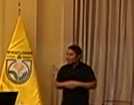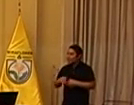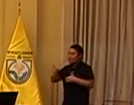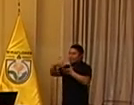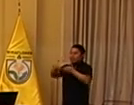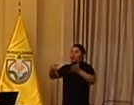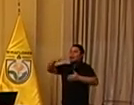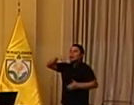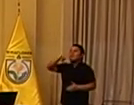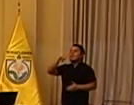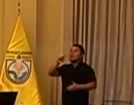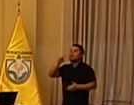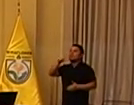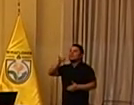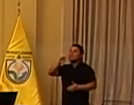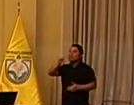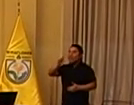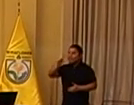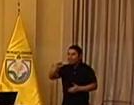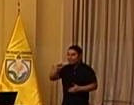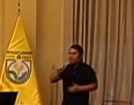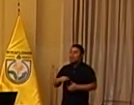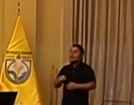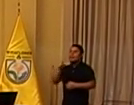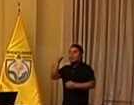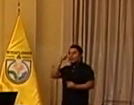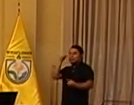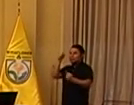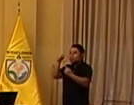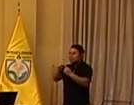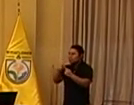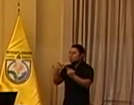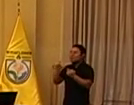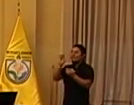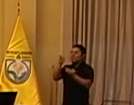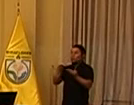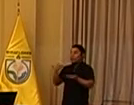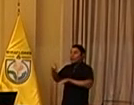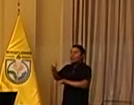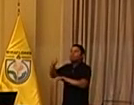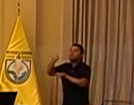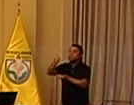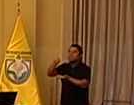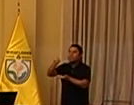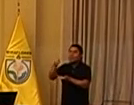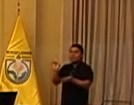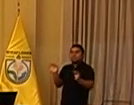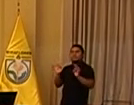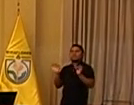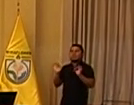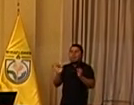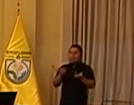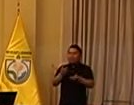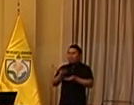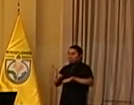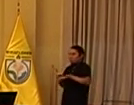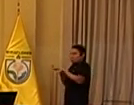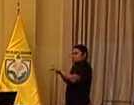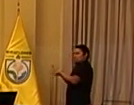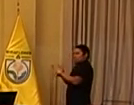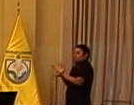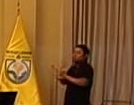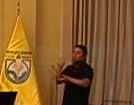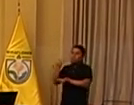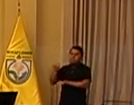Quesada Garla y demás acciones vinculadas con dicho fin, precisándose que es una donación sin ninguna contraprestación, de conformidad con la